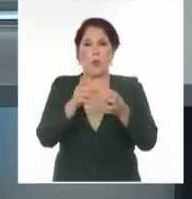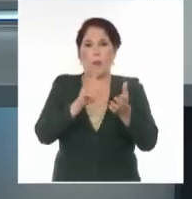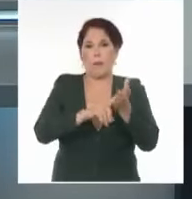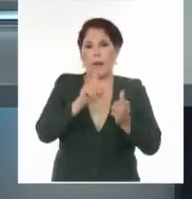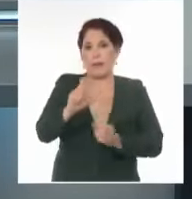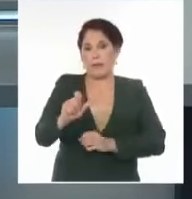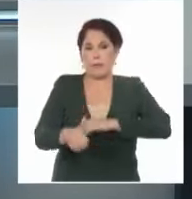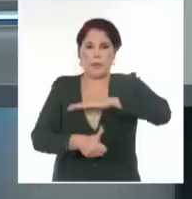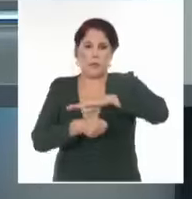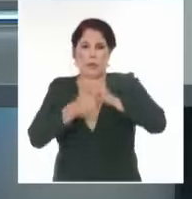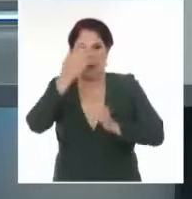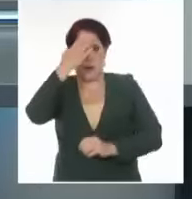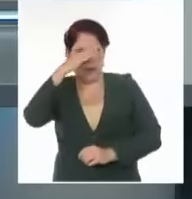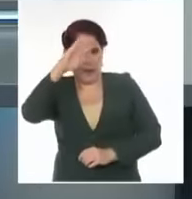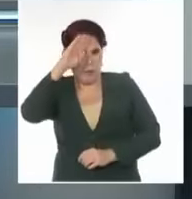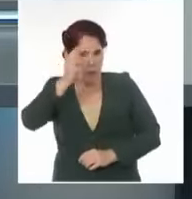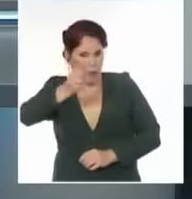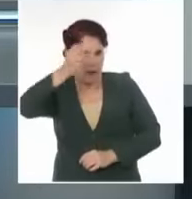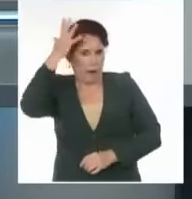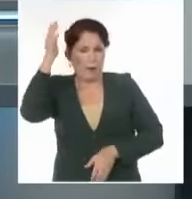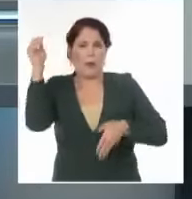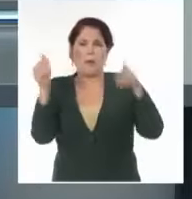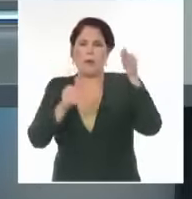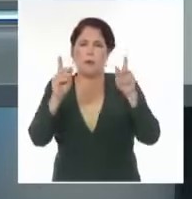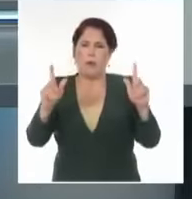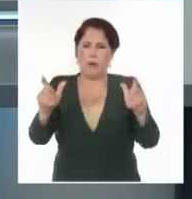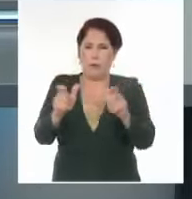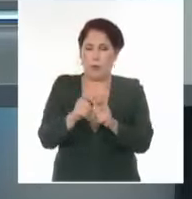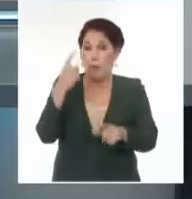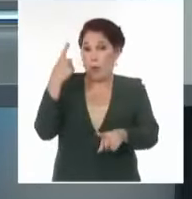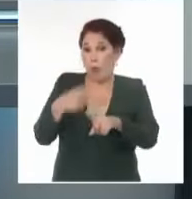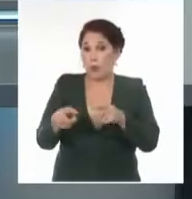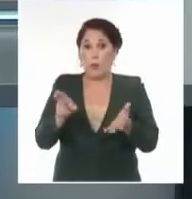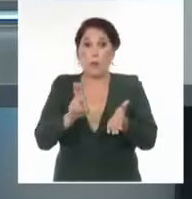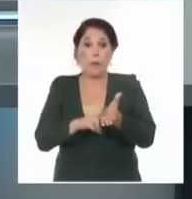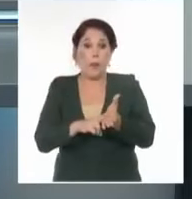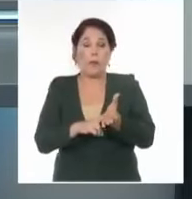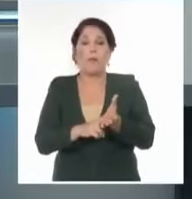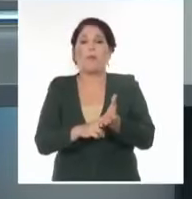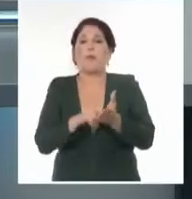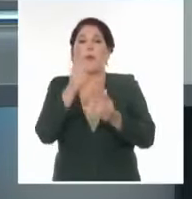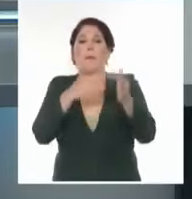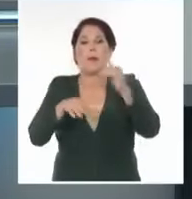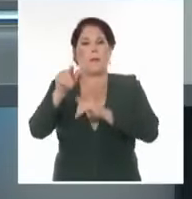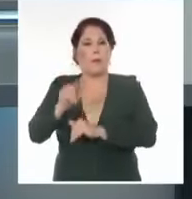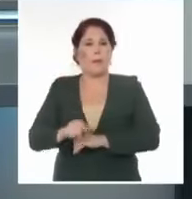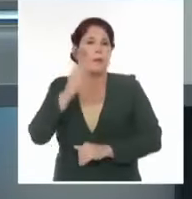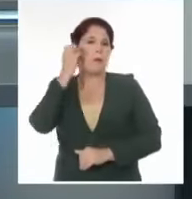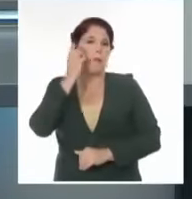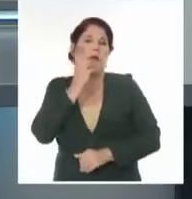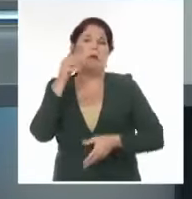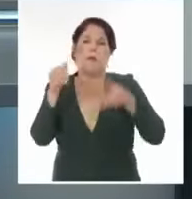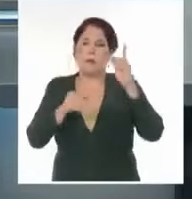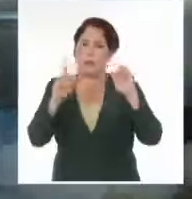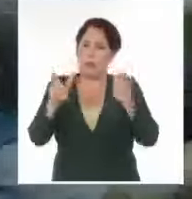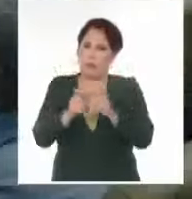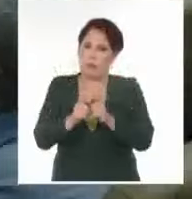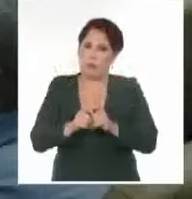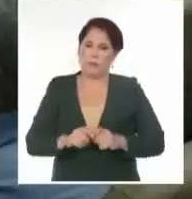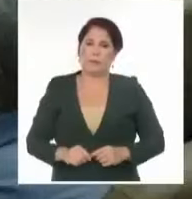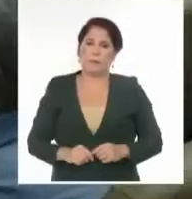Partido y presidente de la República, Miguel Díaz-Canel Bermúdez, y también el miembro del Buró Político y primer ministro, Manuel Marrero Cruz.